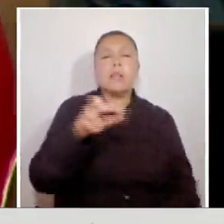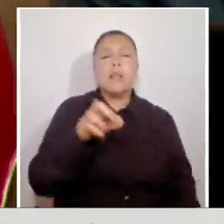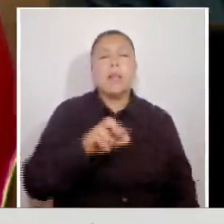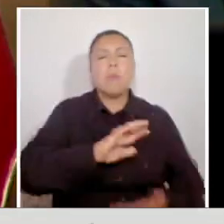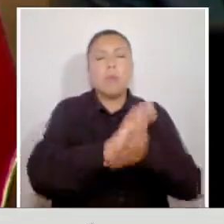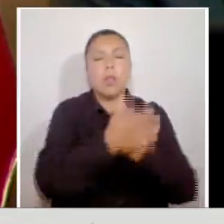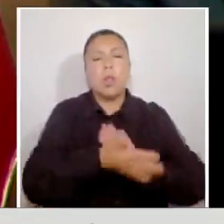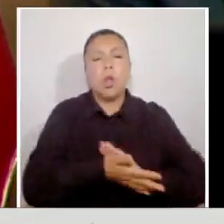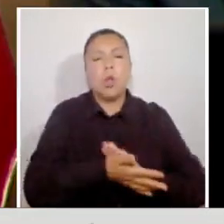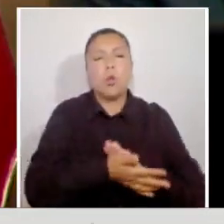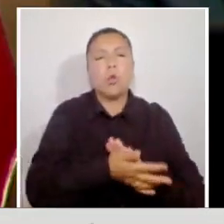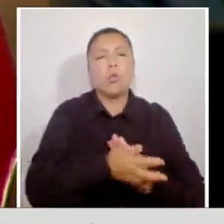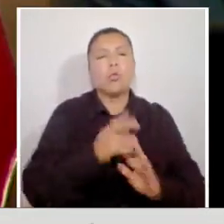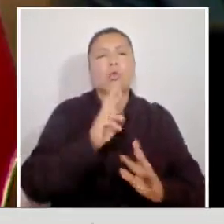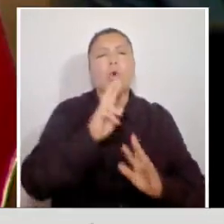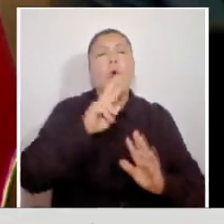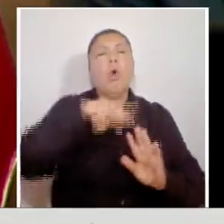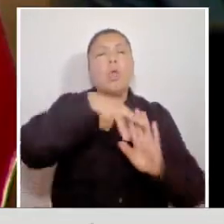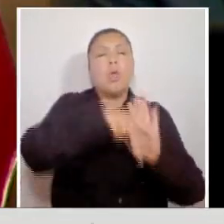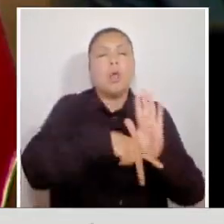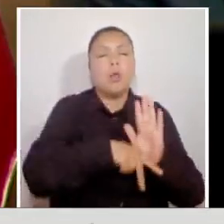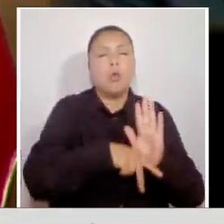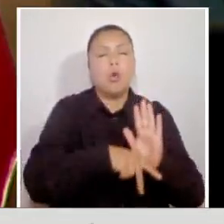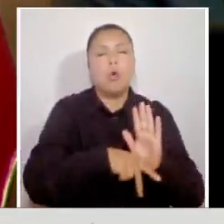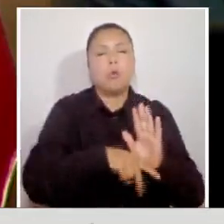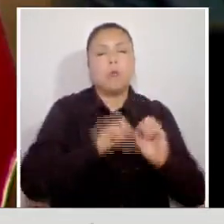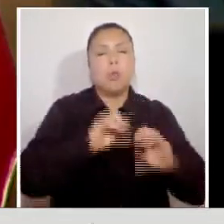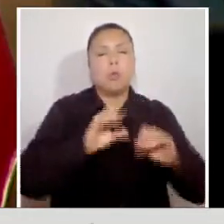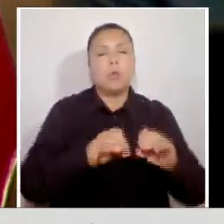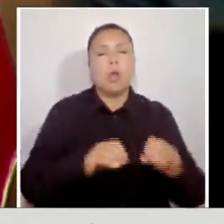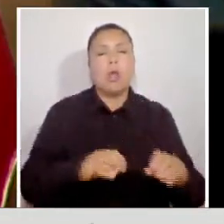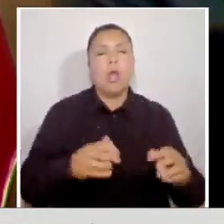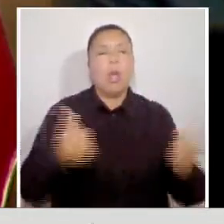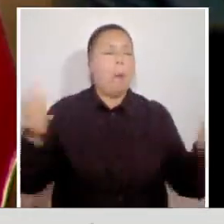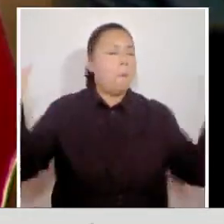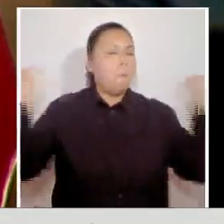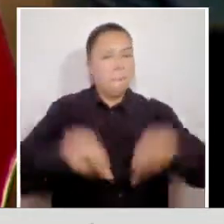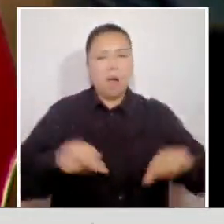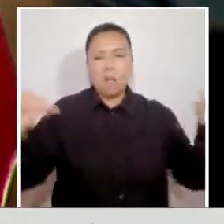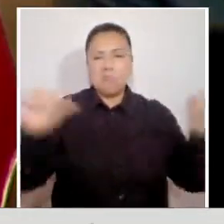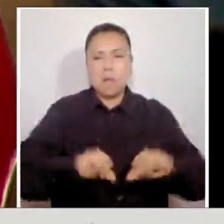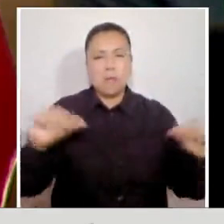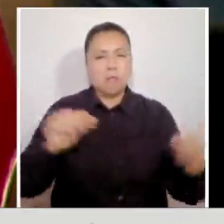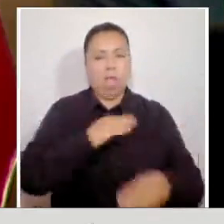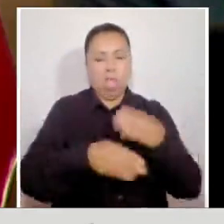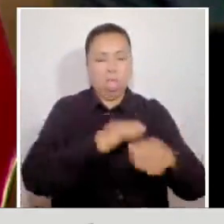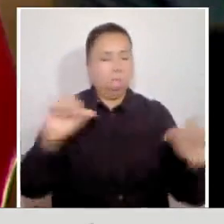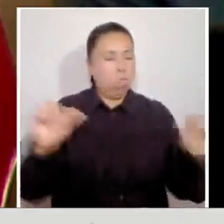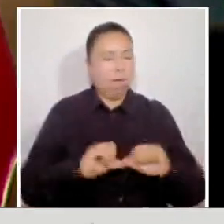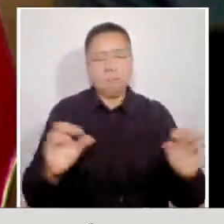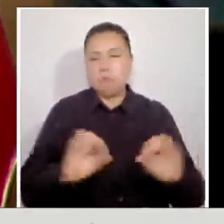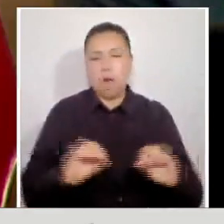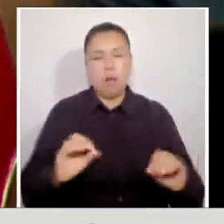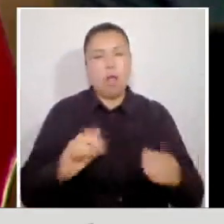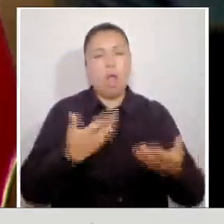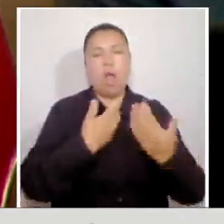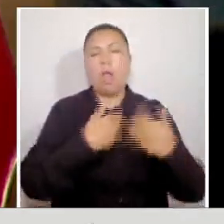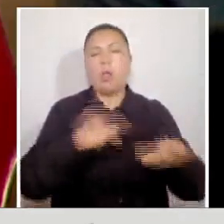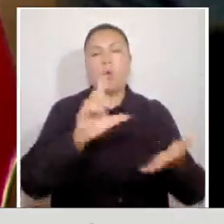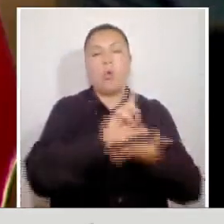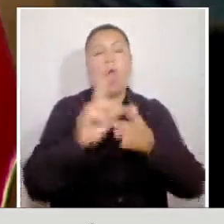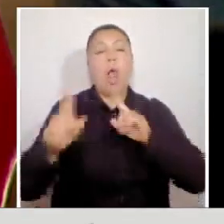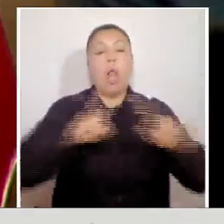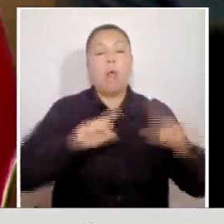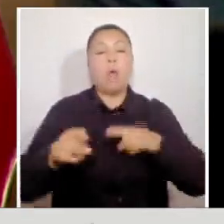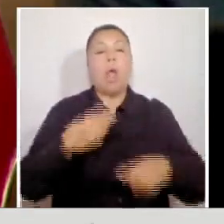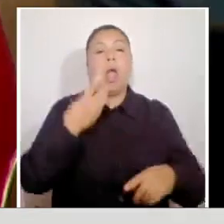reforma educacional que han hecho ha sido un meridiano desastre no funciona en ninguna parte la administración se come entre 30 y